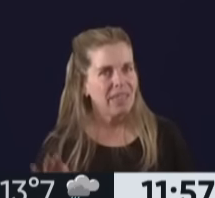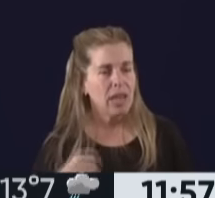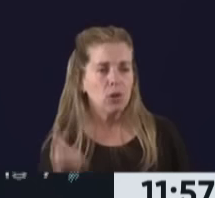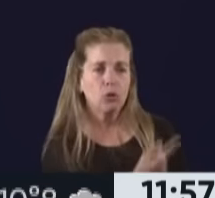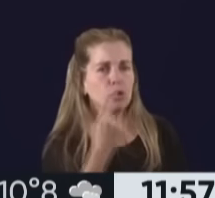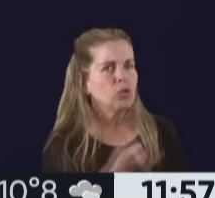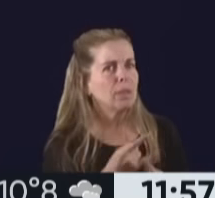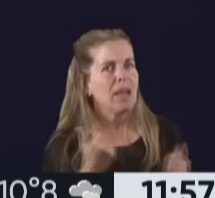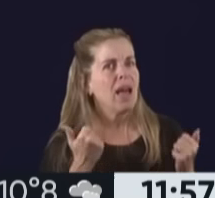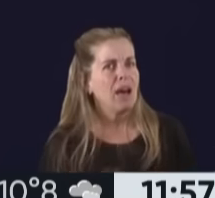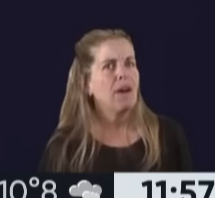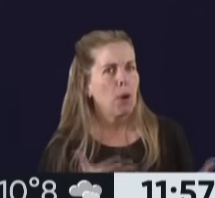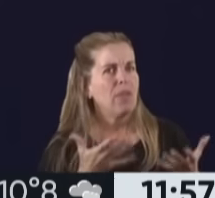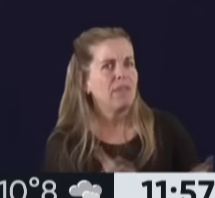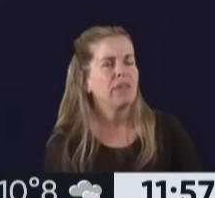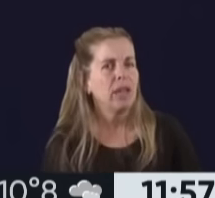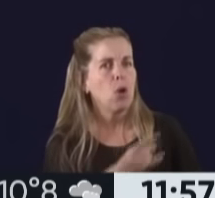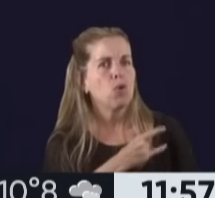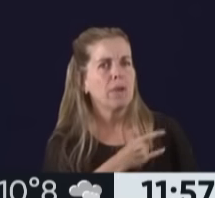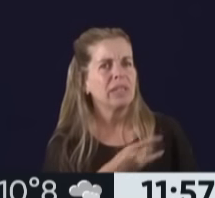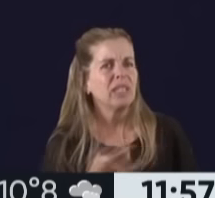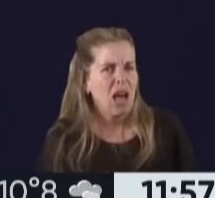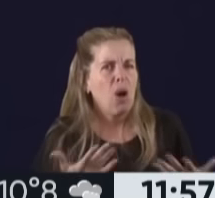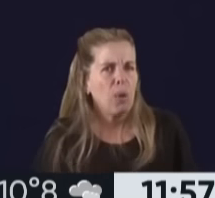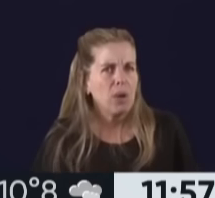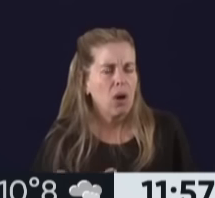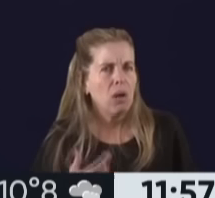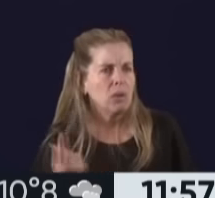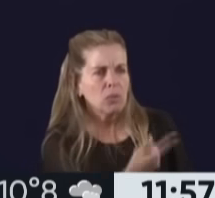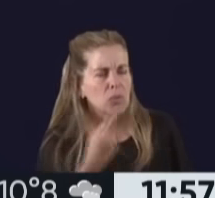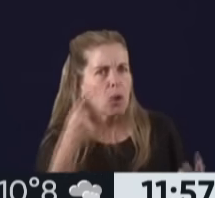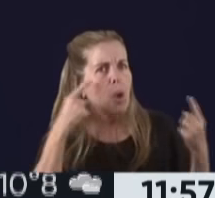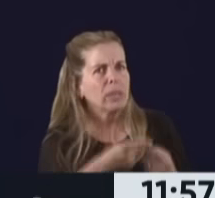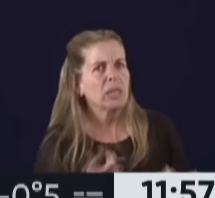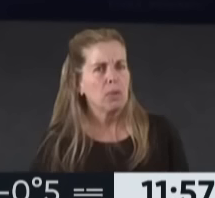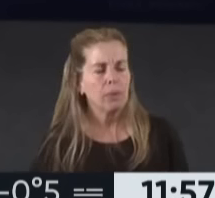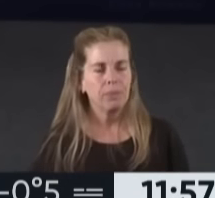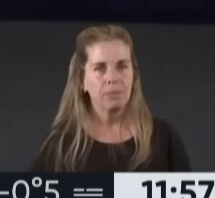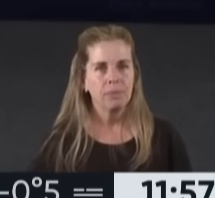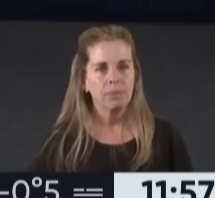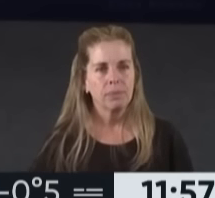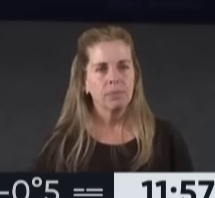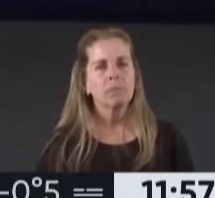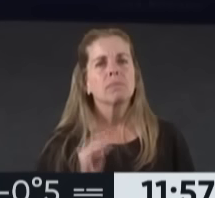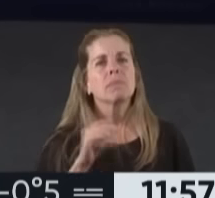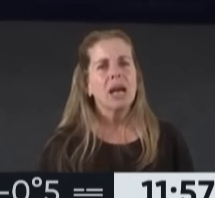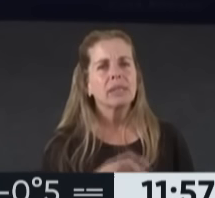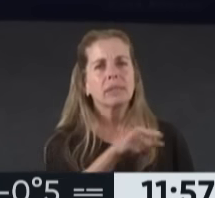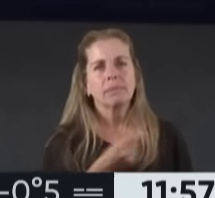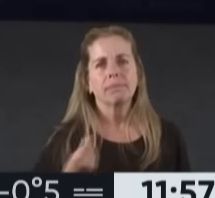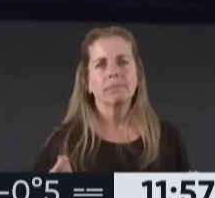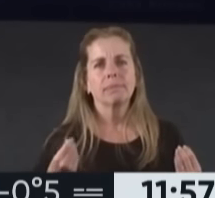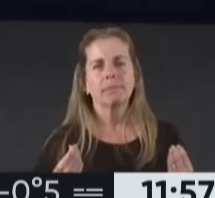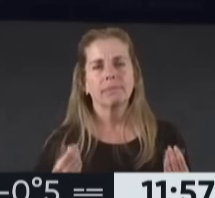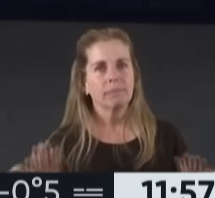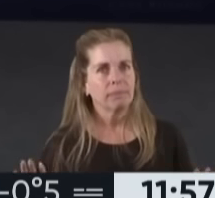defender a las universidades porque es lo que corresponde, aparte, y porque es nuestra filosofía. Le quería preguntar, ¿no está auditando el Gobierno Nacional